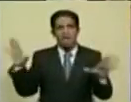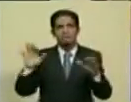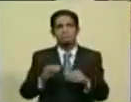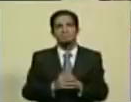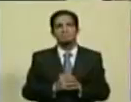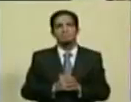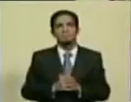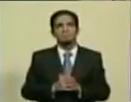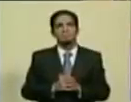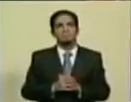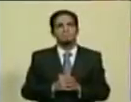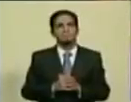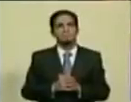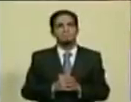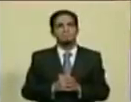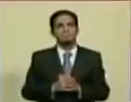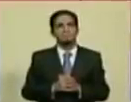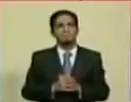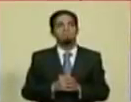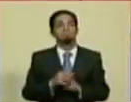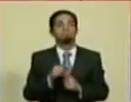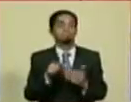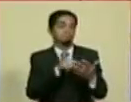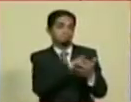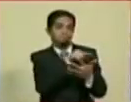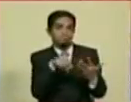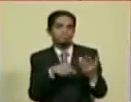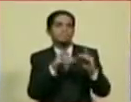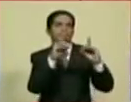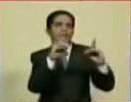normal. Son parte de las medidas que